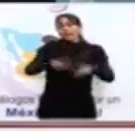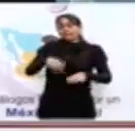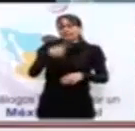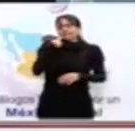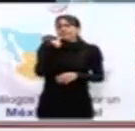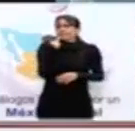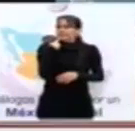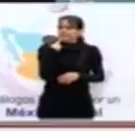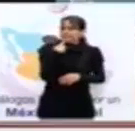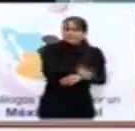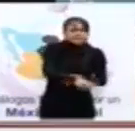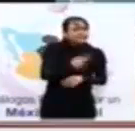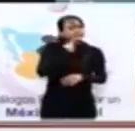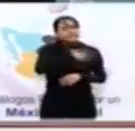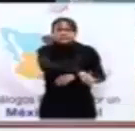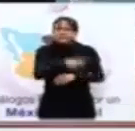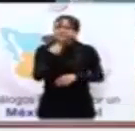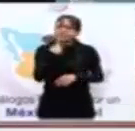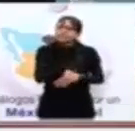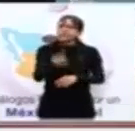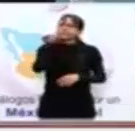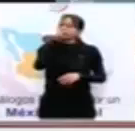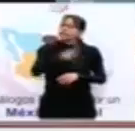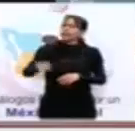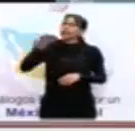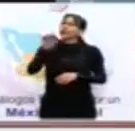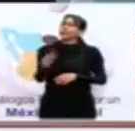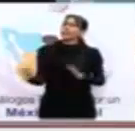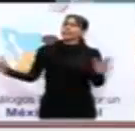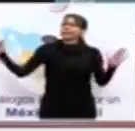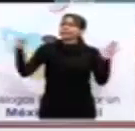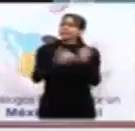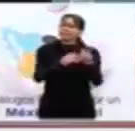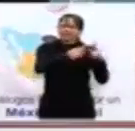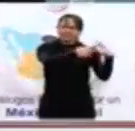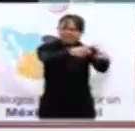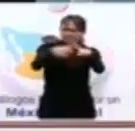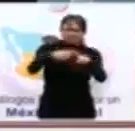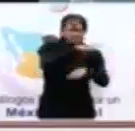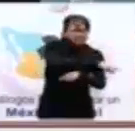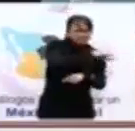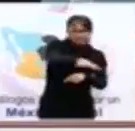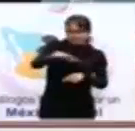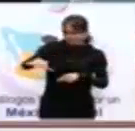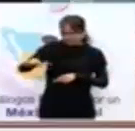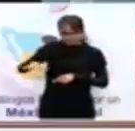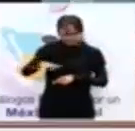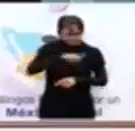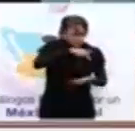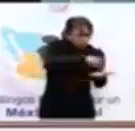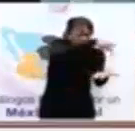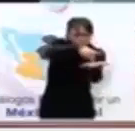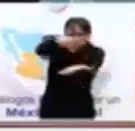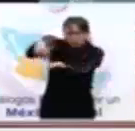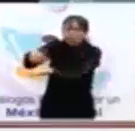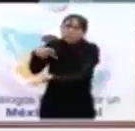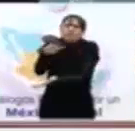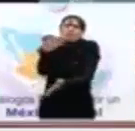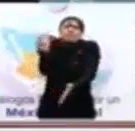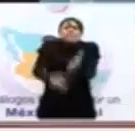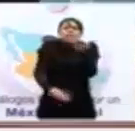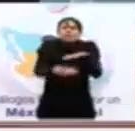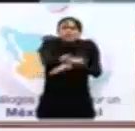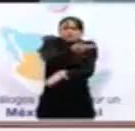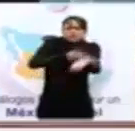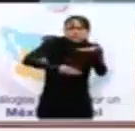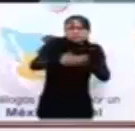gran dispersión porque tiene 190.000 localidades. Las 190.000 localidades serán costosas para el tema de servicios públicos, pero